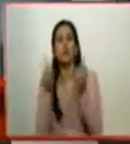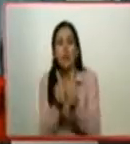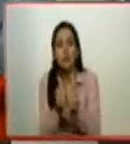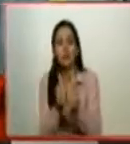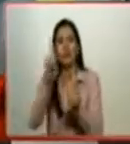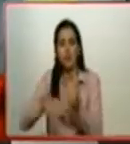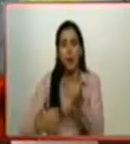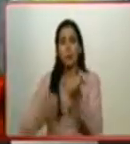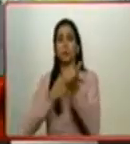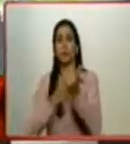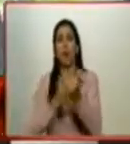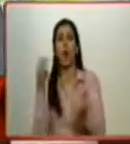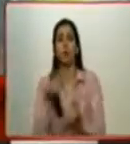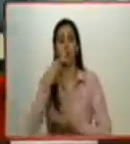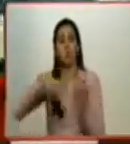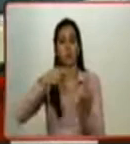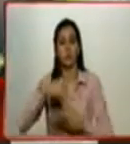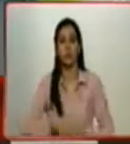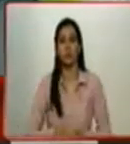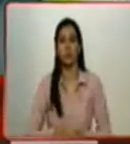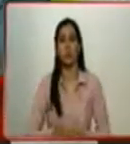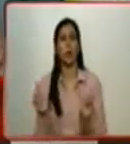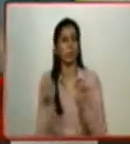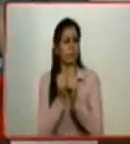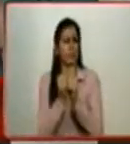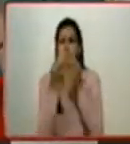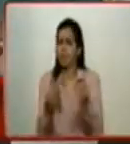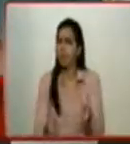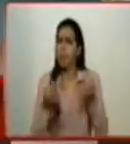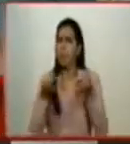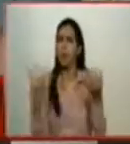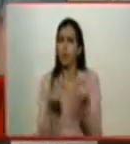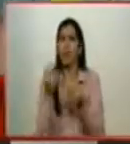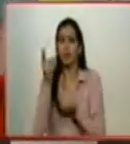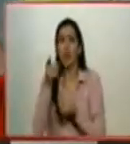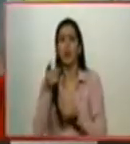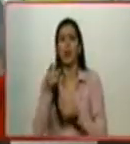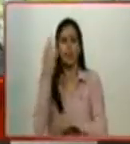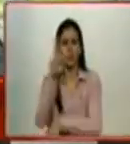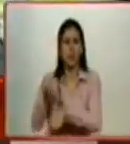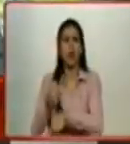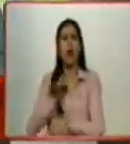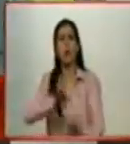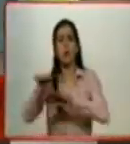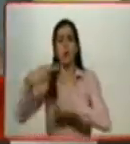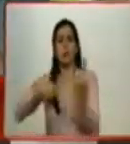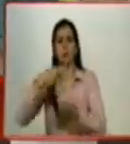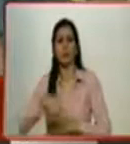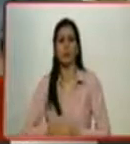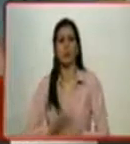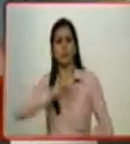Nicolás Maduro, con la juventud revolucionaria. Lo acompañaremos en la Asamblea Nacional para defender la revolución,